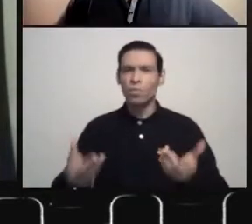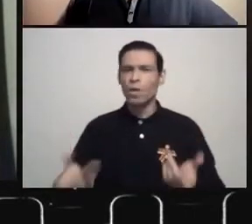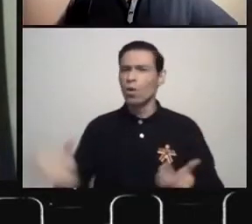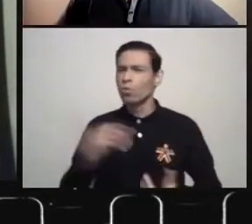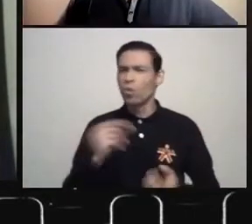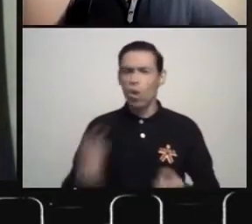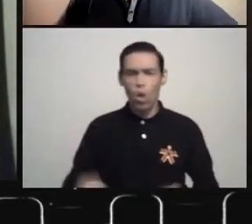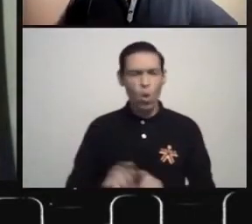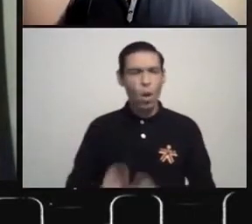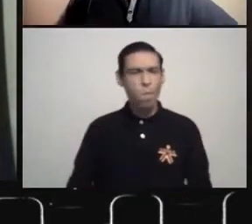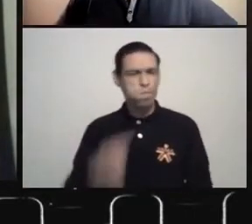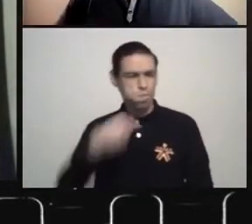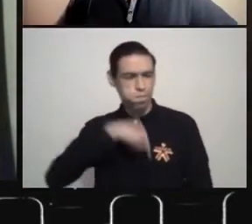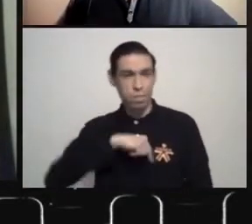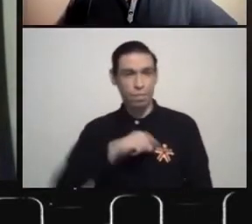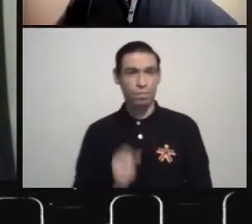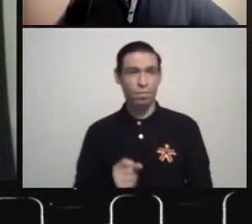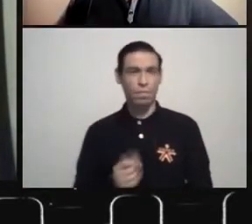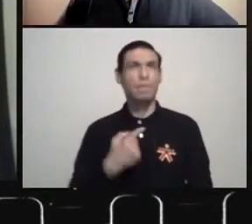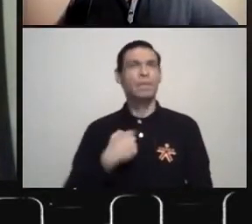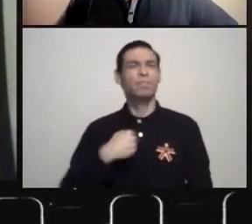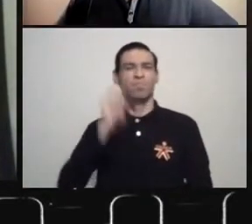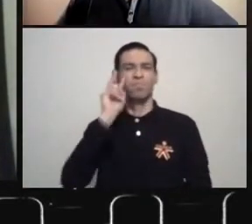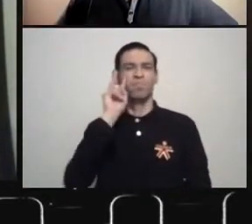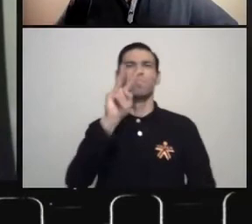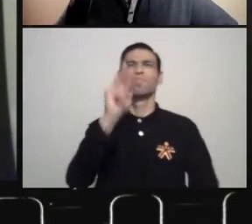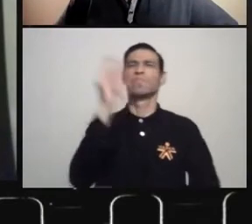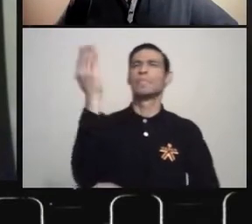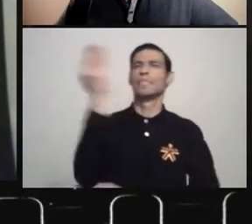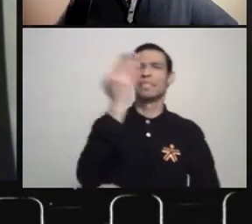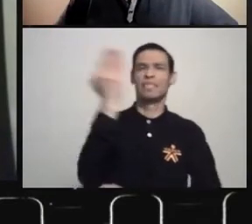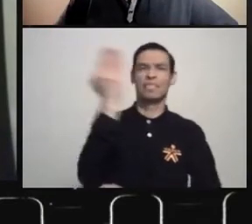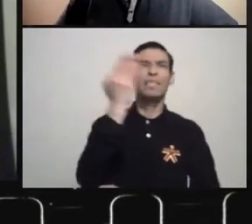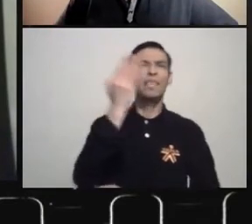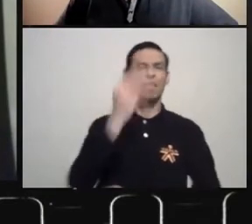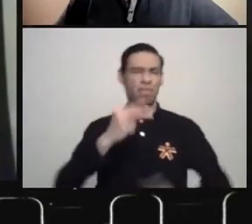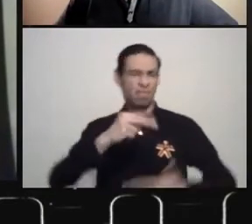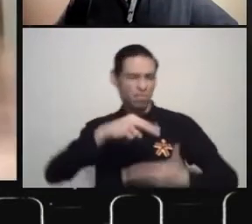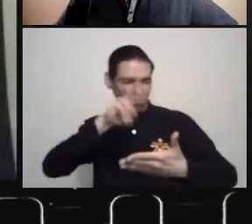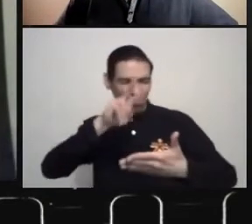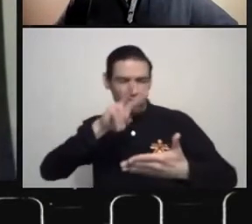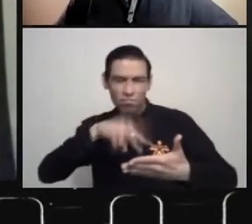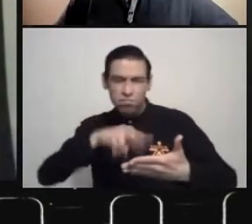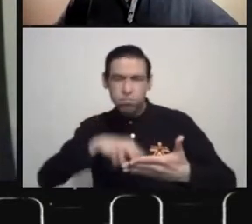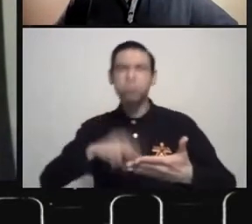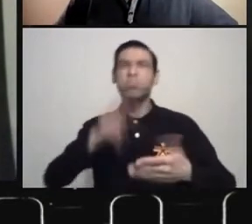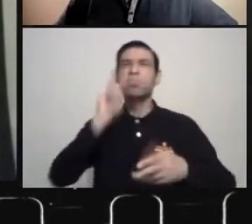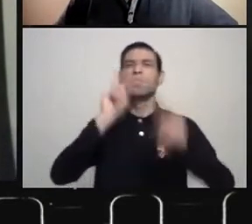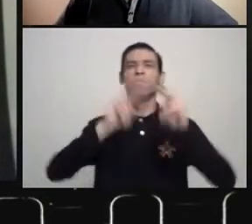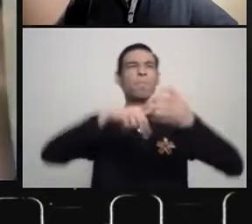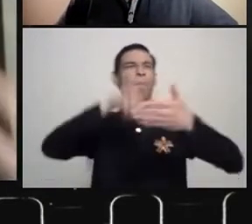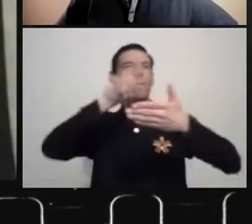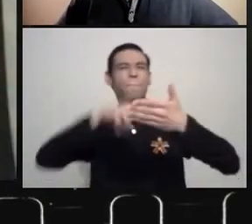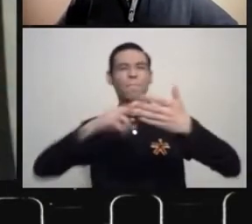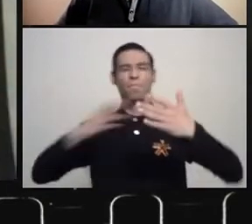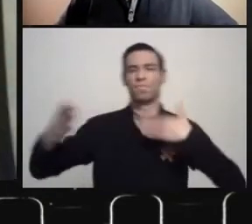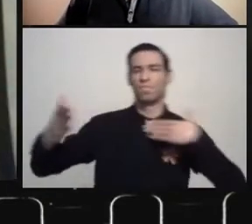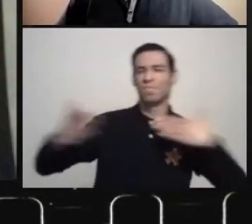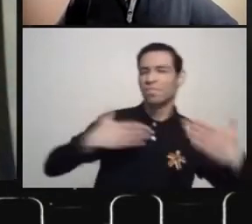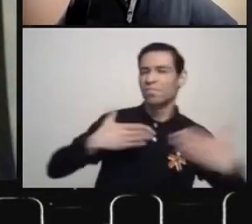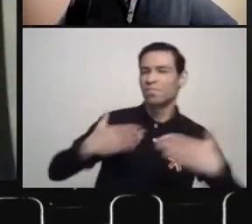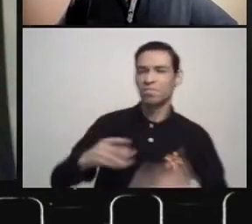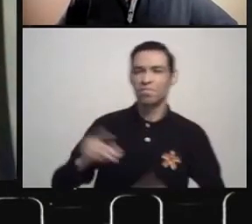La primera, pues, es ver mucho cine, leer, nutrirse, ver pintura, ver teatro, oír